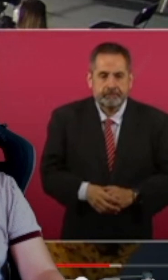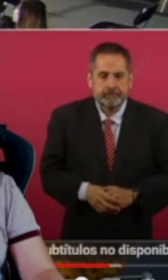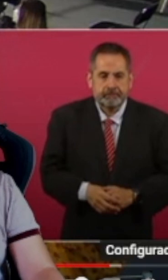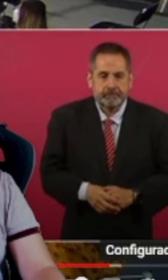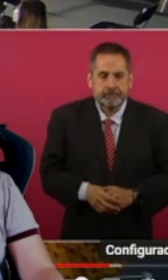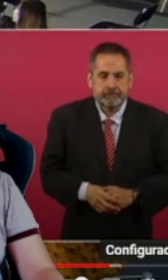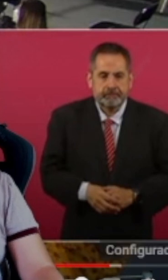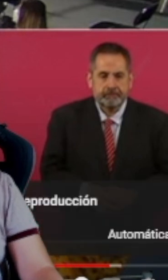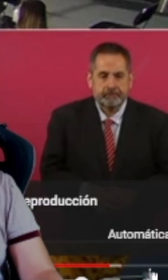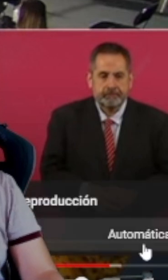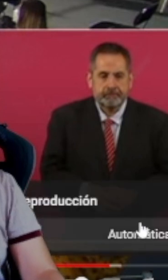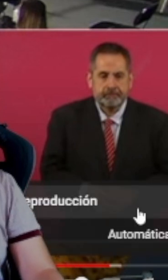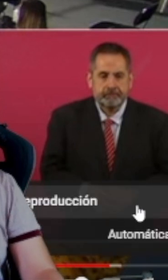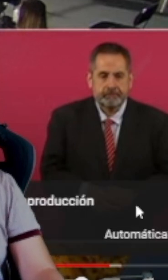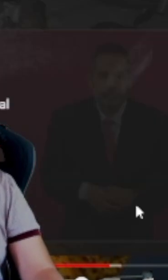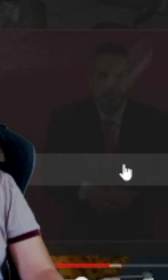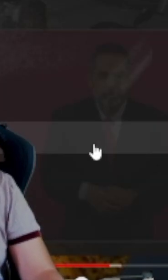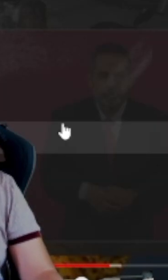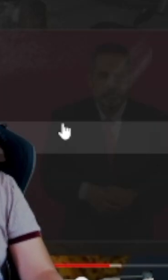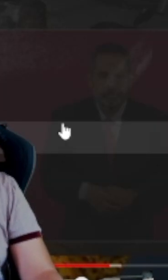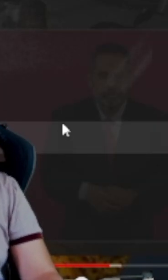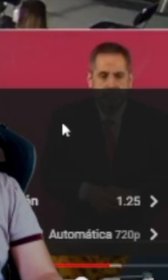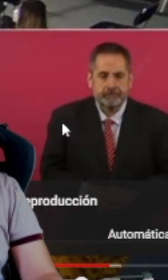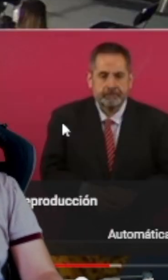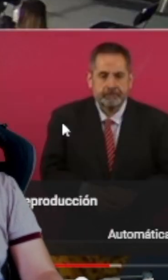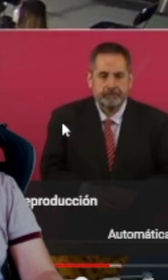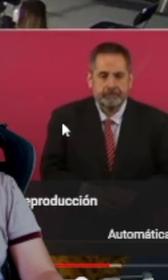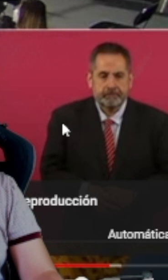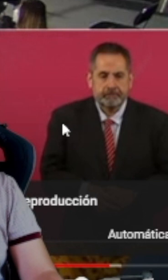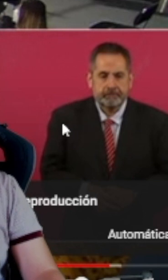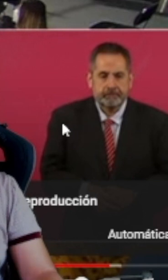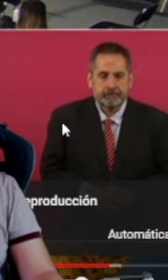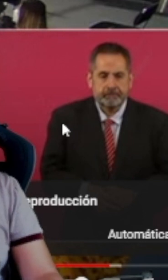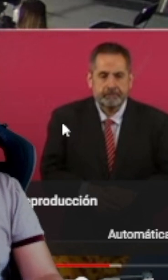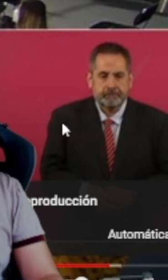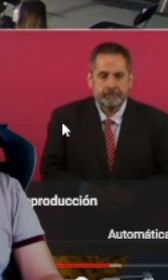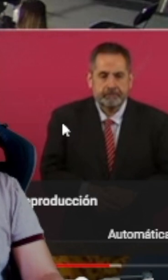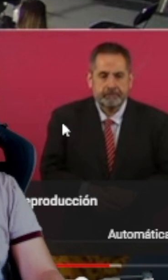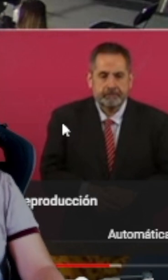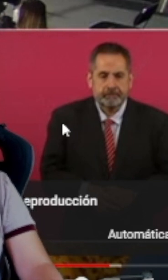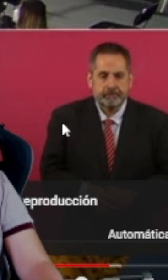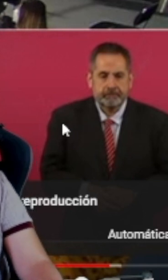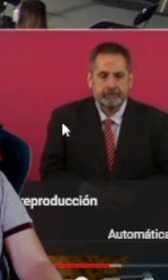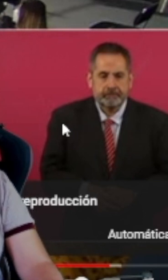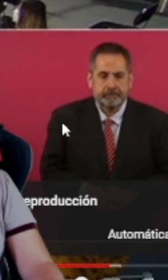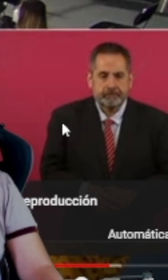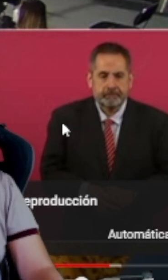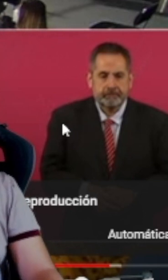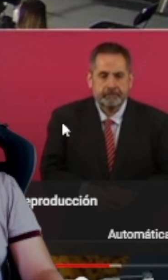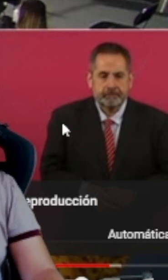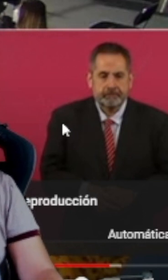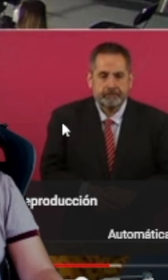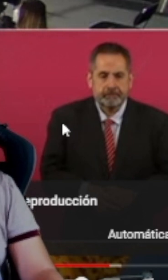de la casa de Alito. Y es que el presidente, pues aunque no es santo de su devoción Alito Moreno, pues